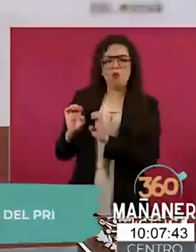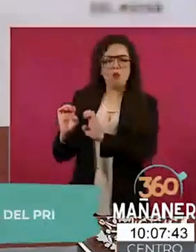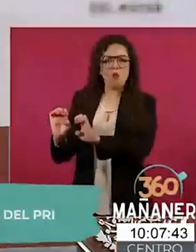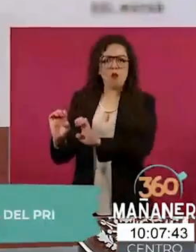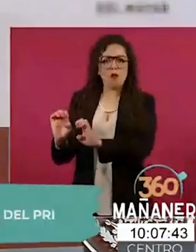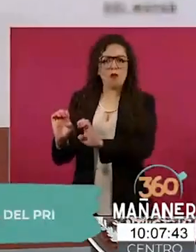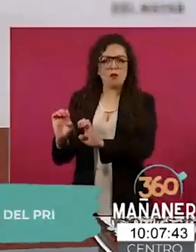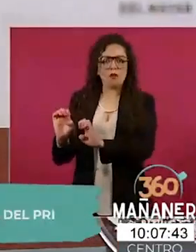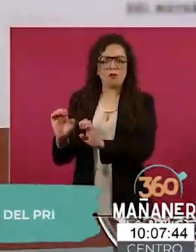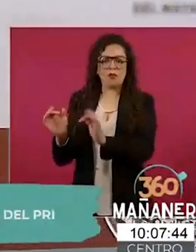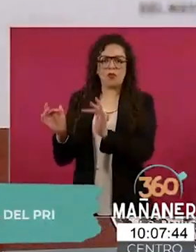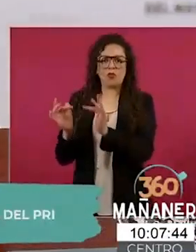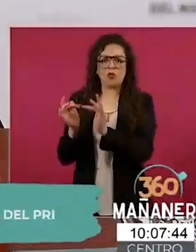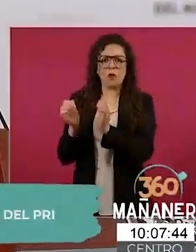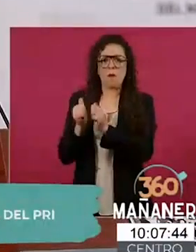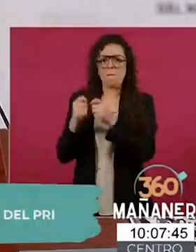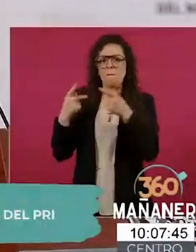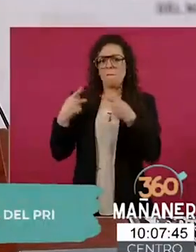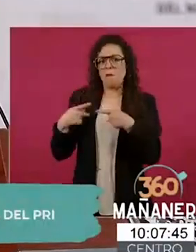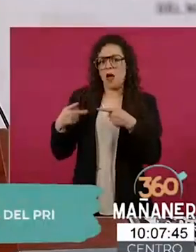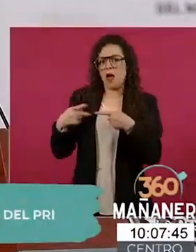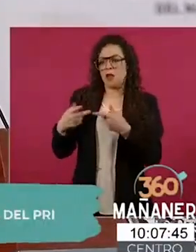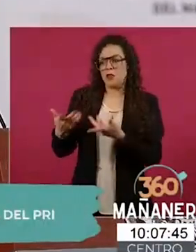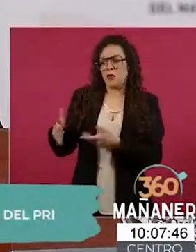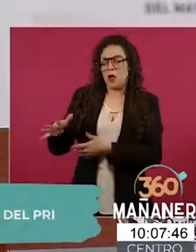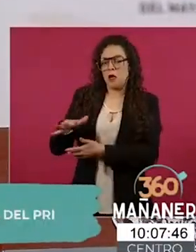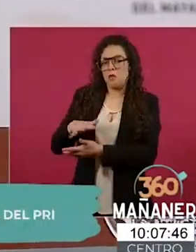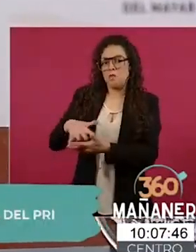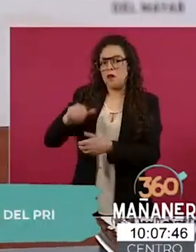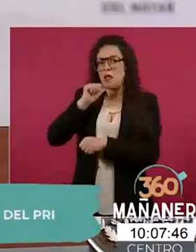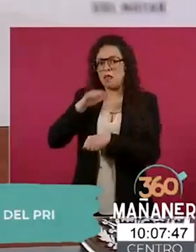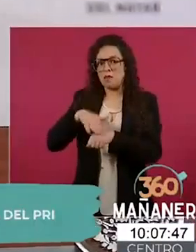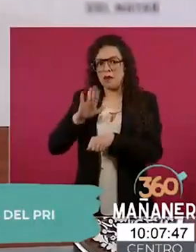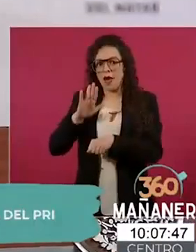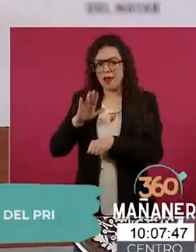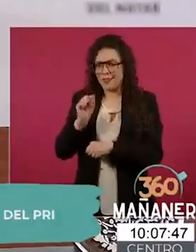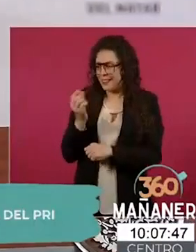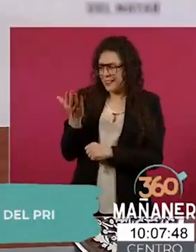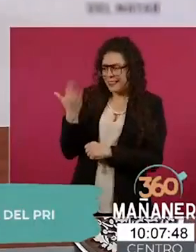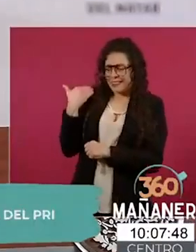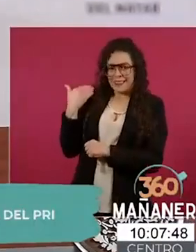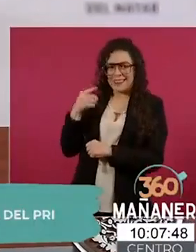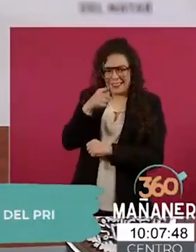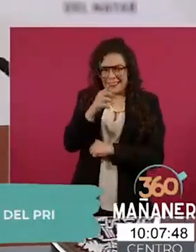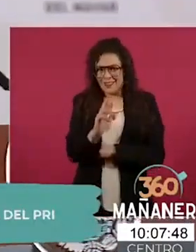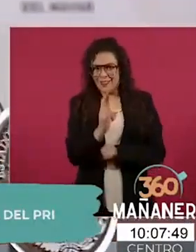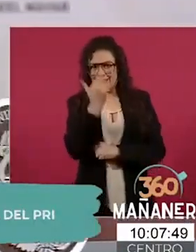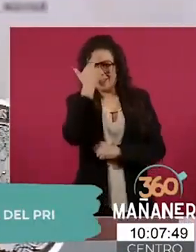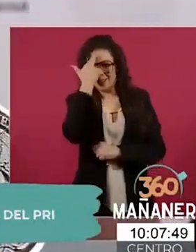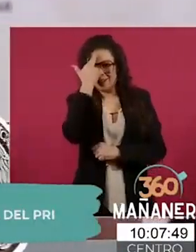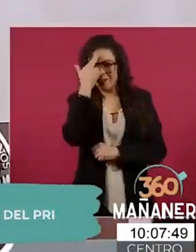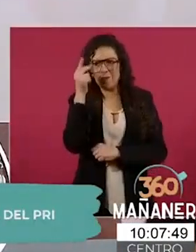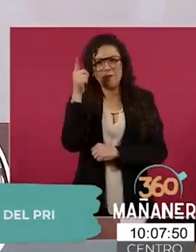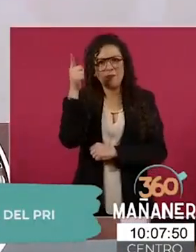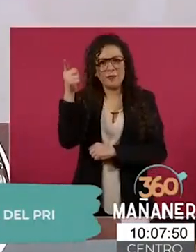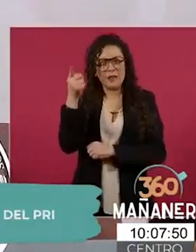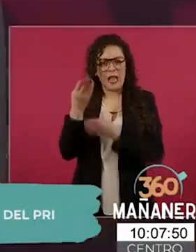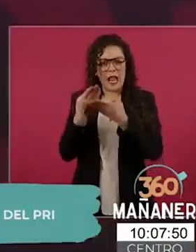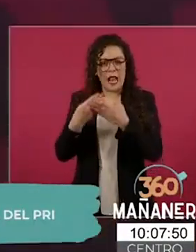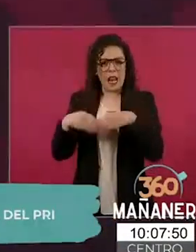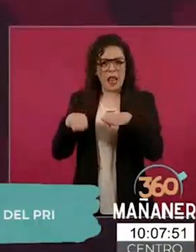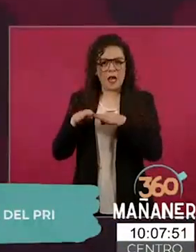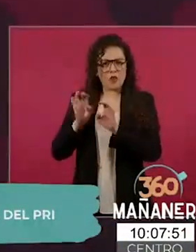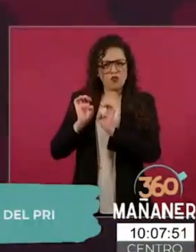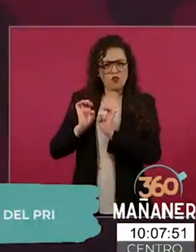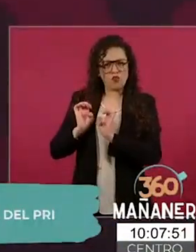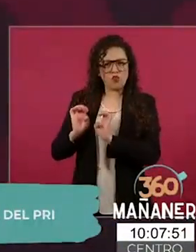poco pues una cena en una residencia en Las